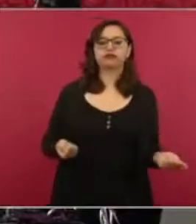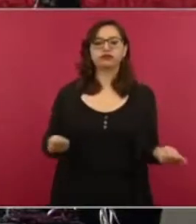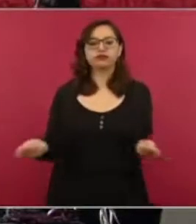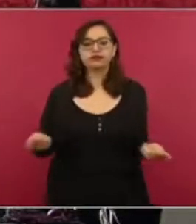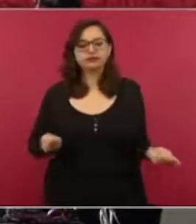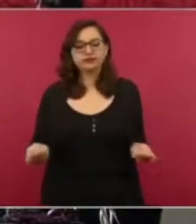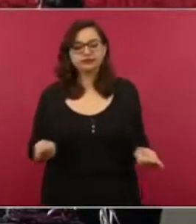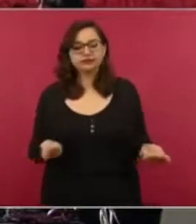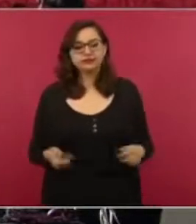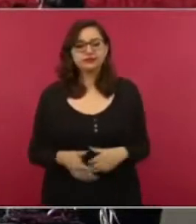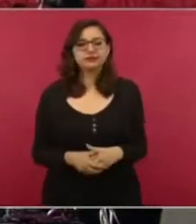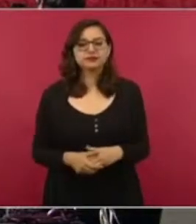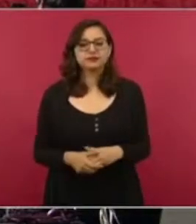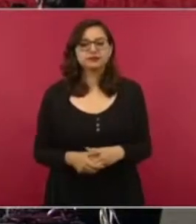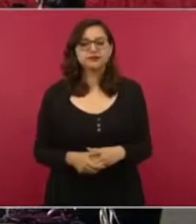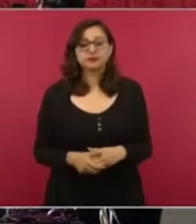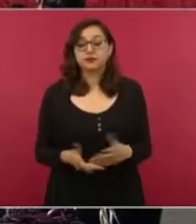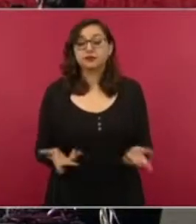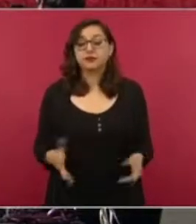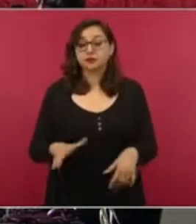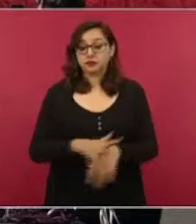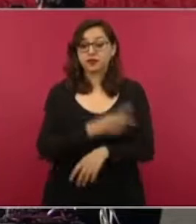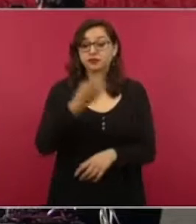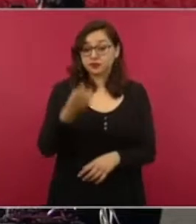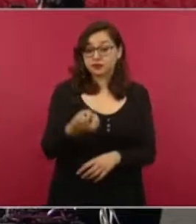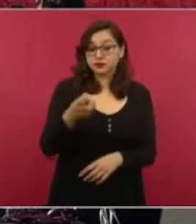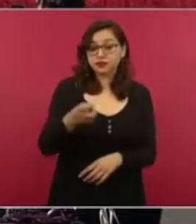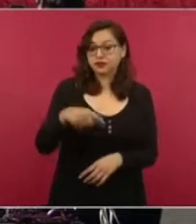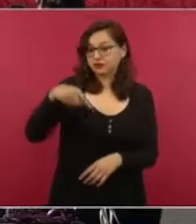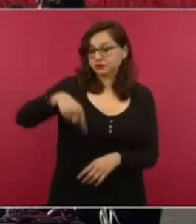Entonces, por eso